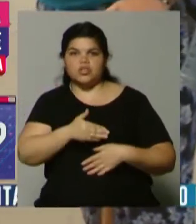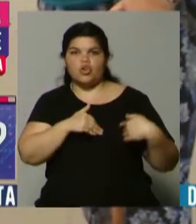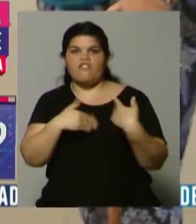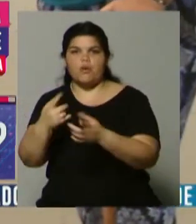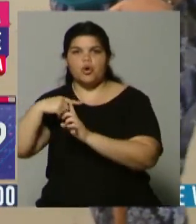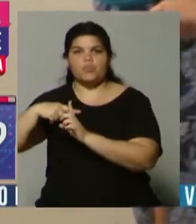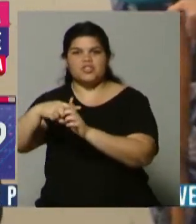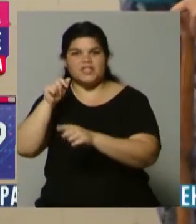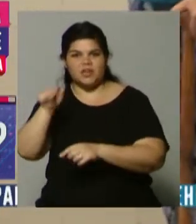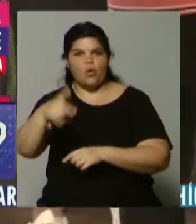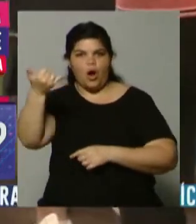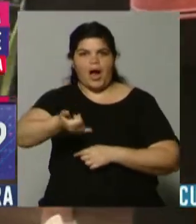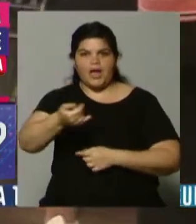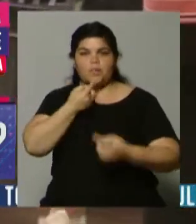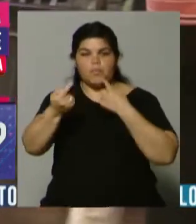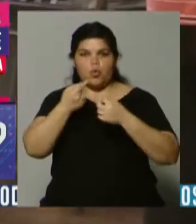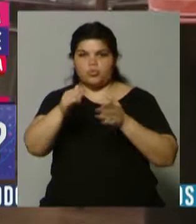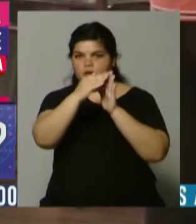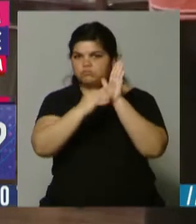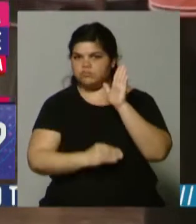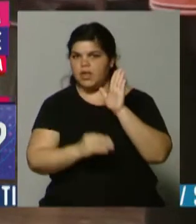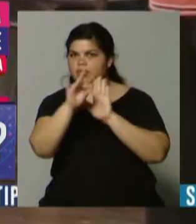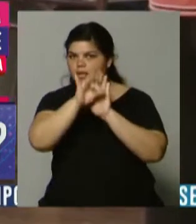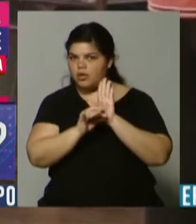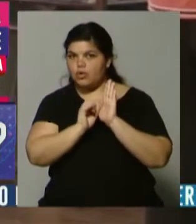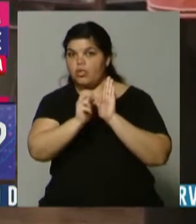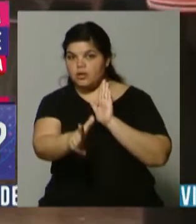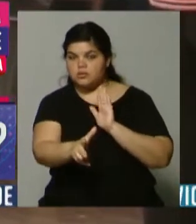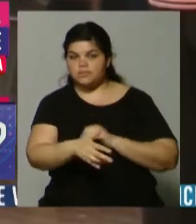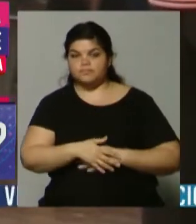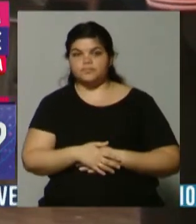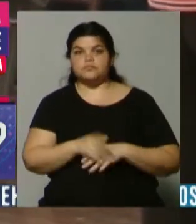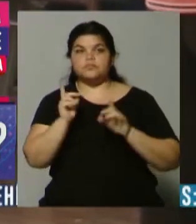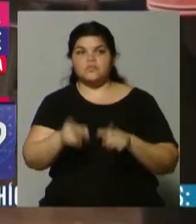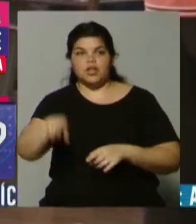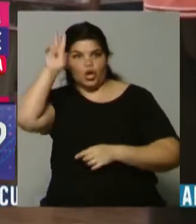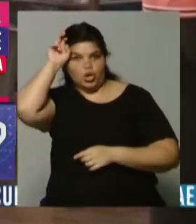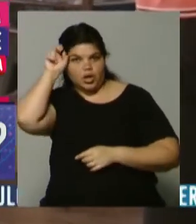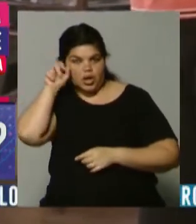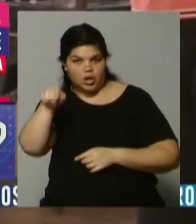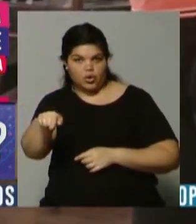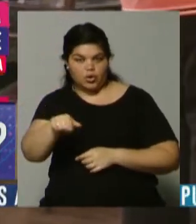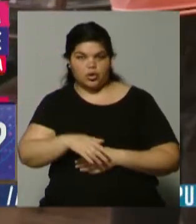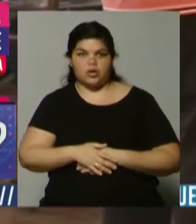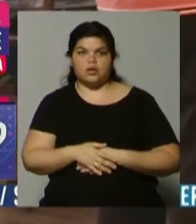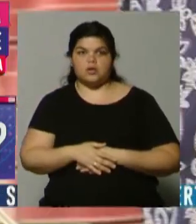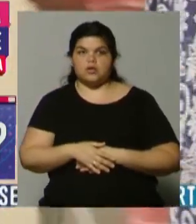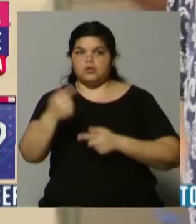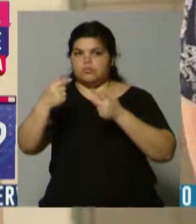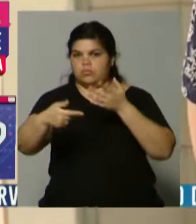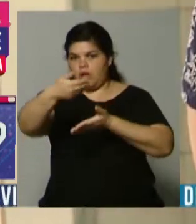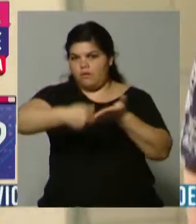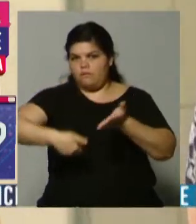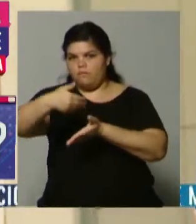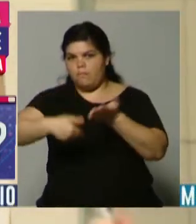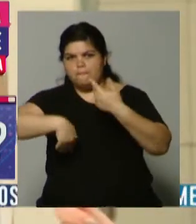63%, y hay que decir que tanto Rodi Suárez como Alfredo Cornejo son los dirigentes más valorados de